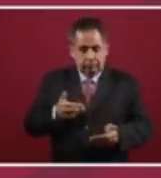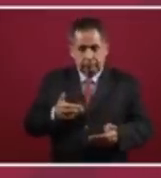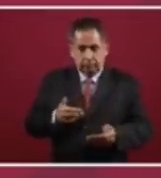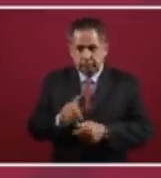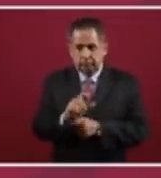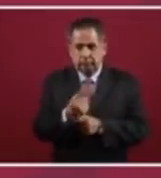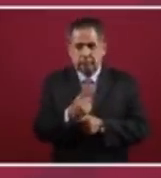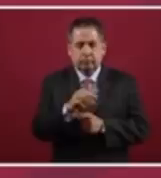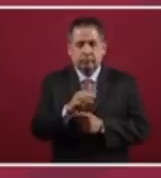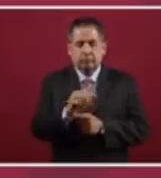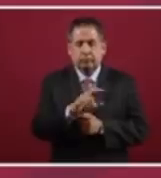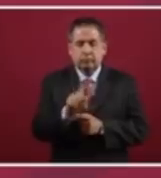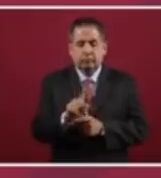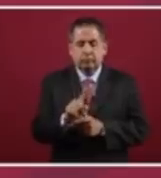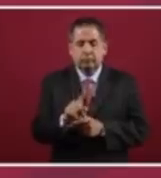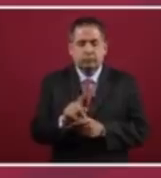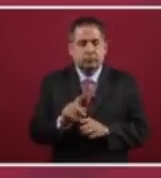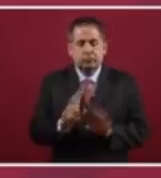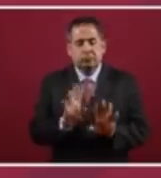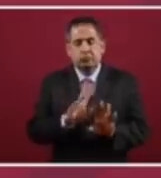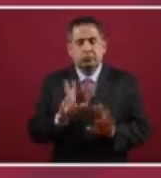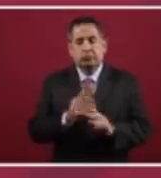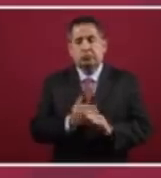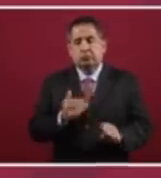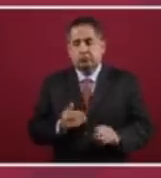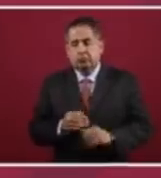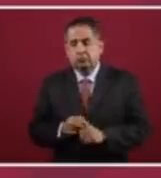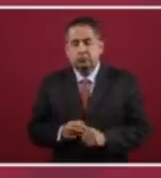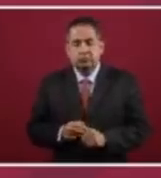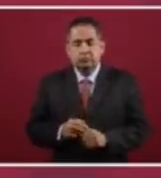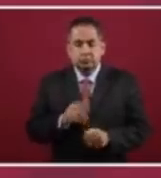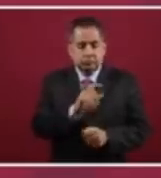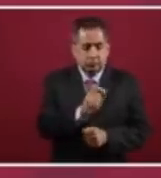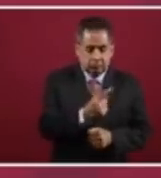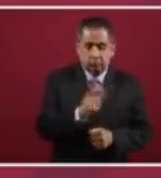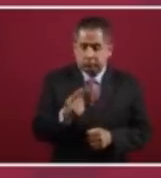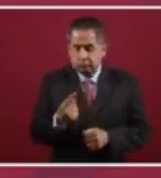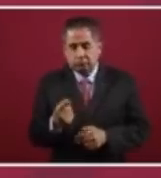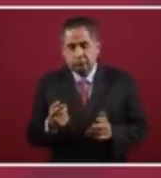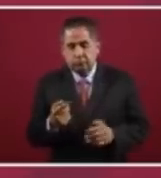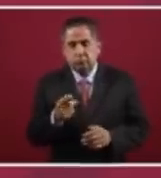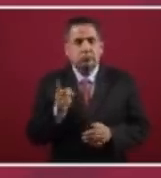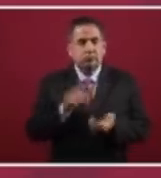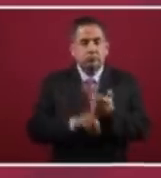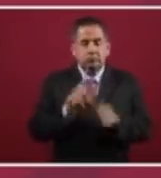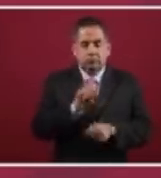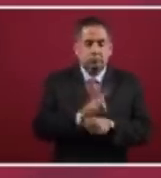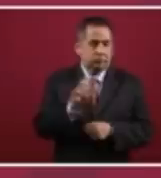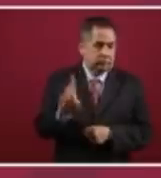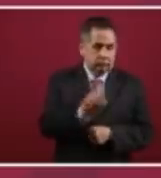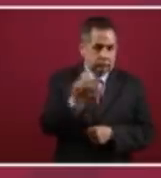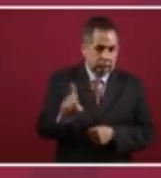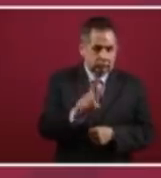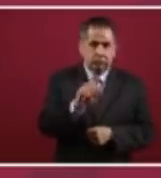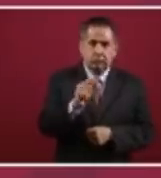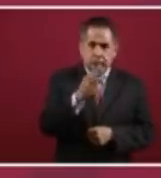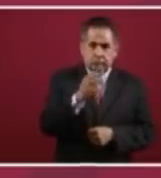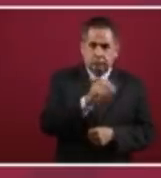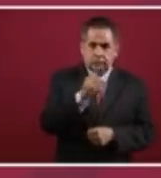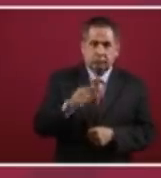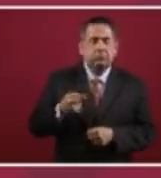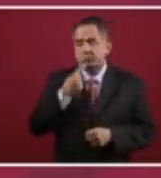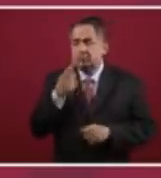21 de marzo del 21, 21 del 21, que es un domingo. Dijeron